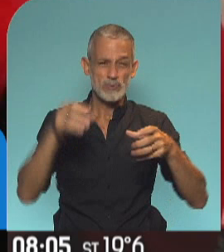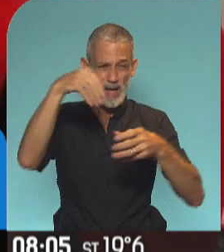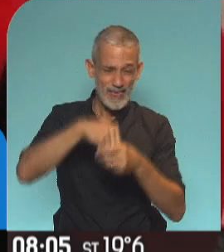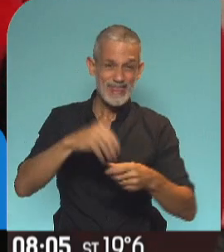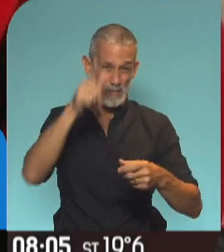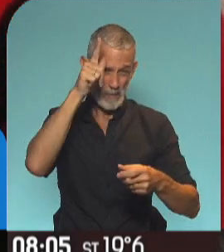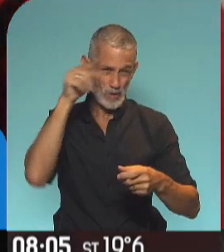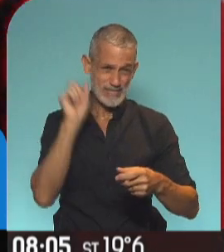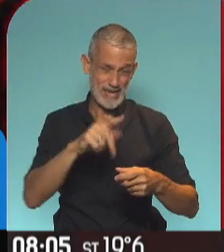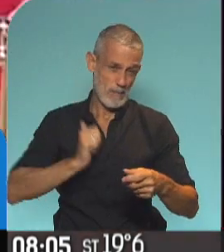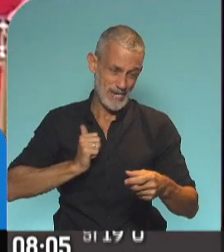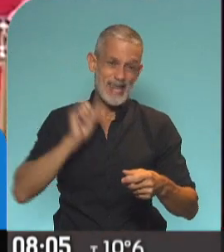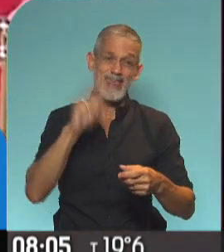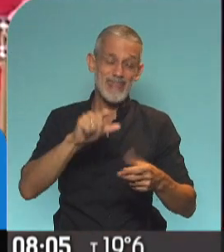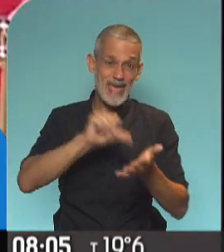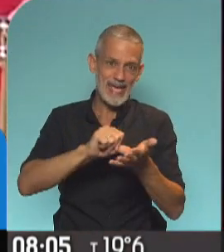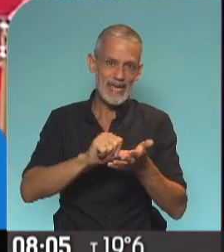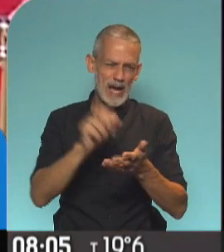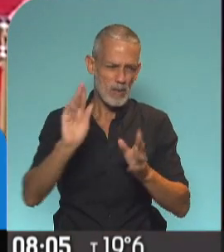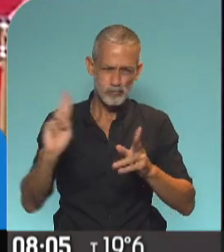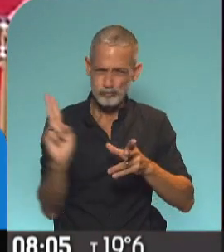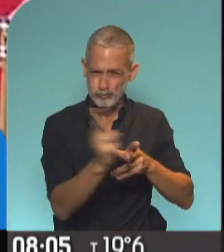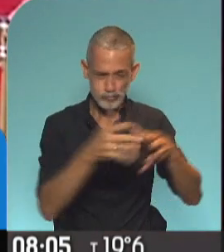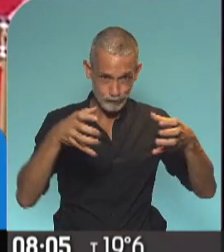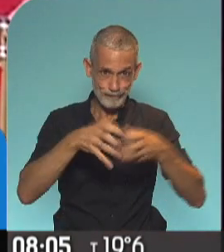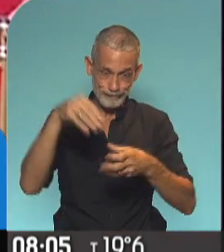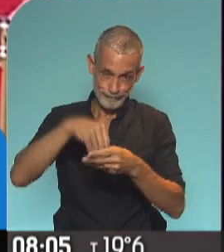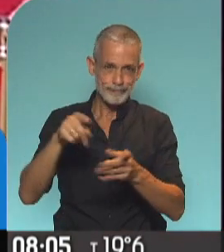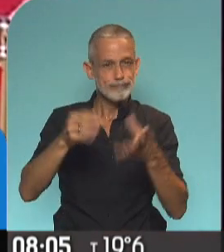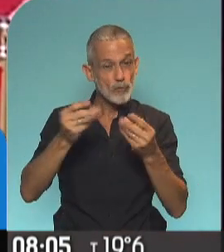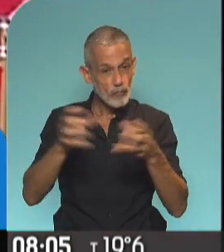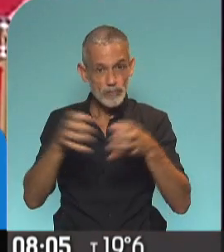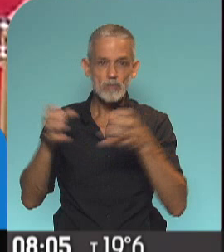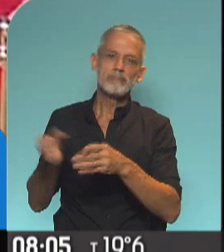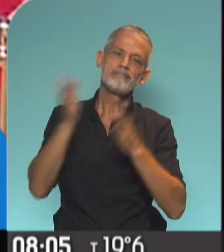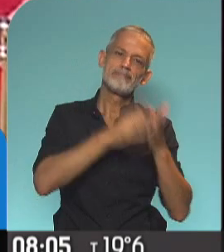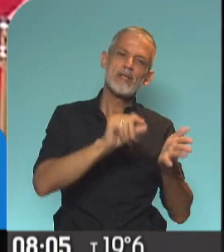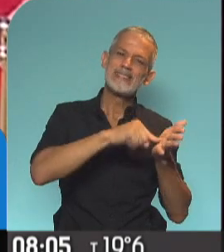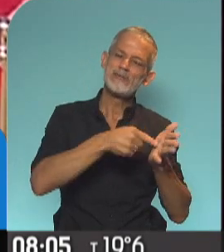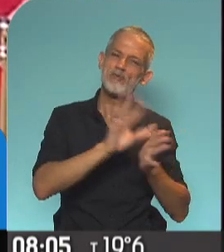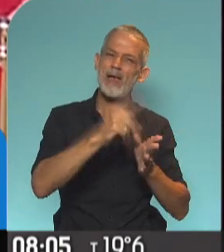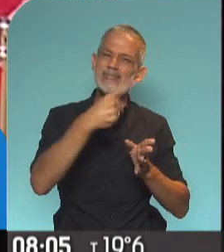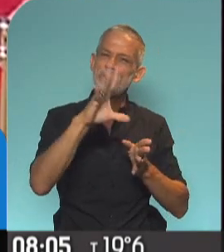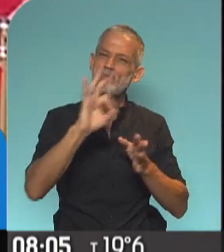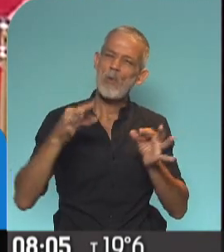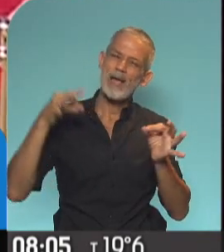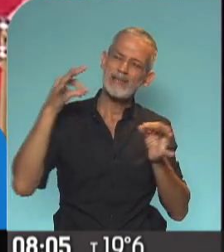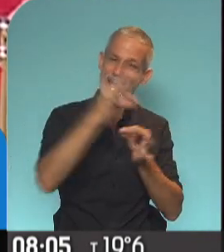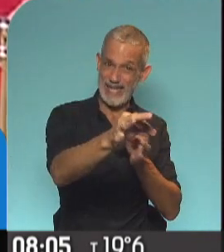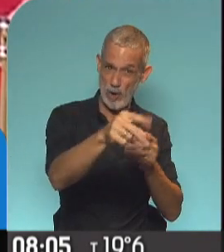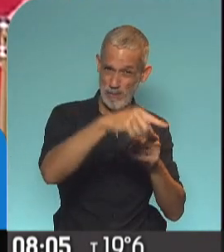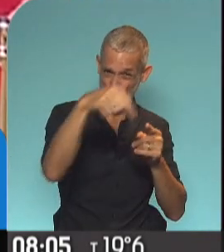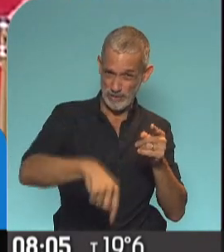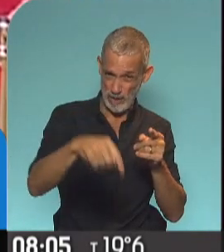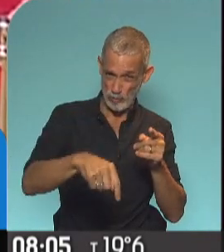fuerzas de seguridad. Después está previsto que el Papa se dirija a Nayaf, a 150 kilómetros al sur de